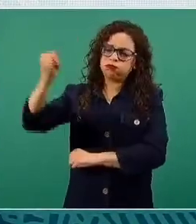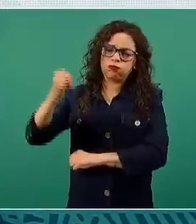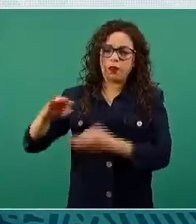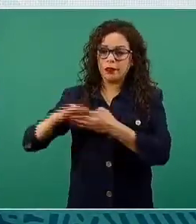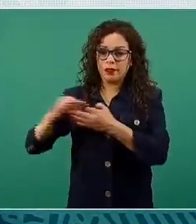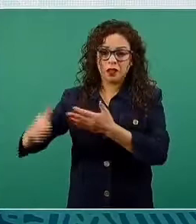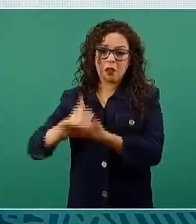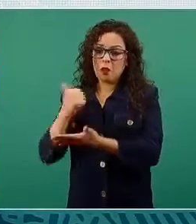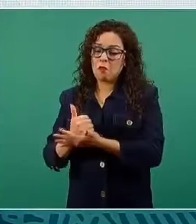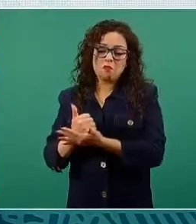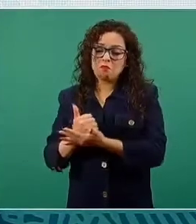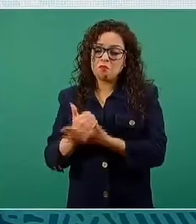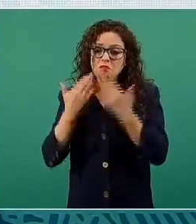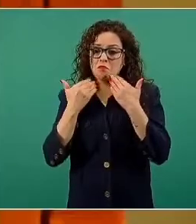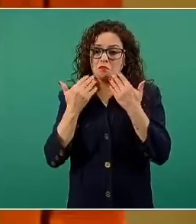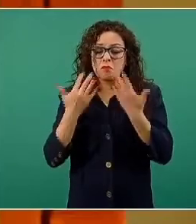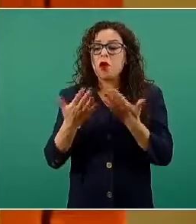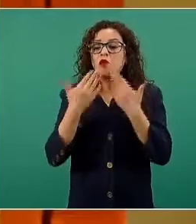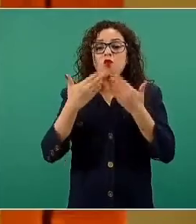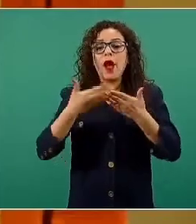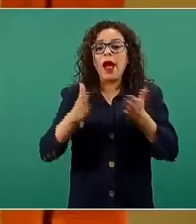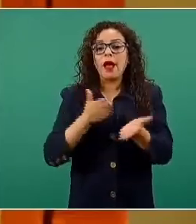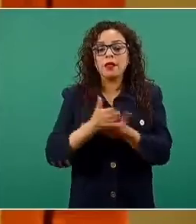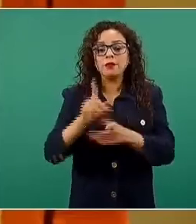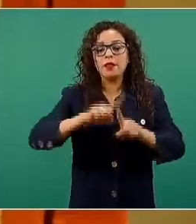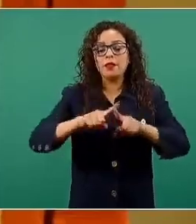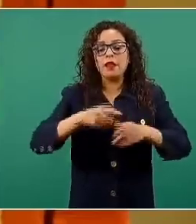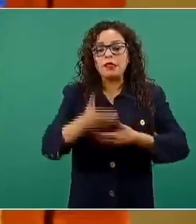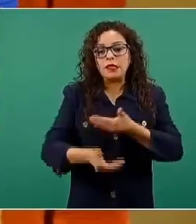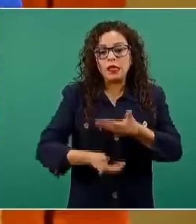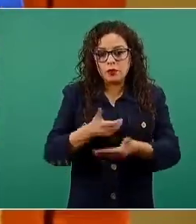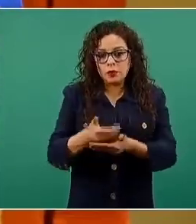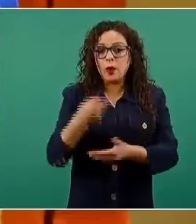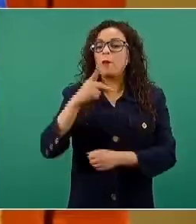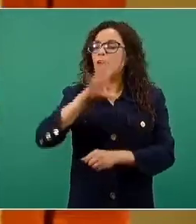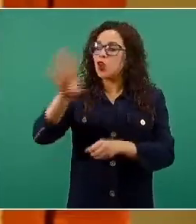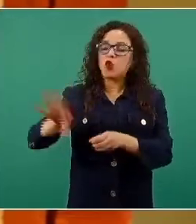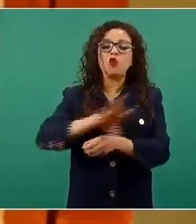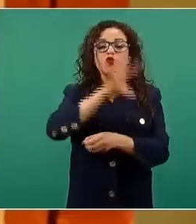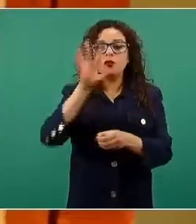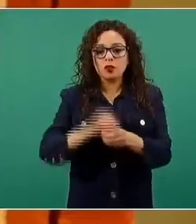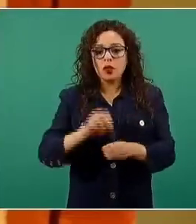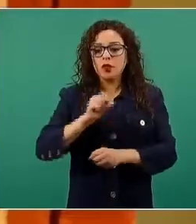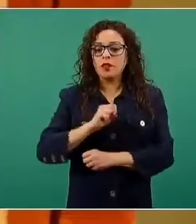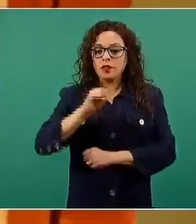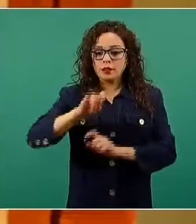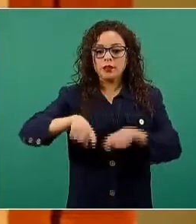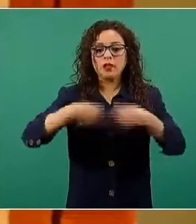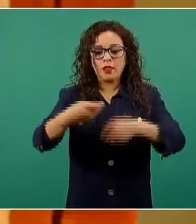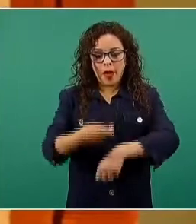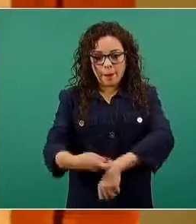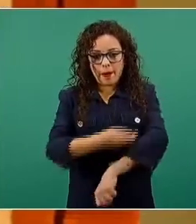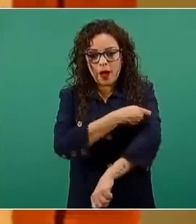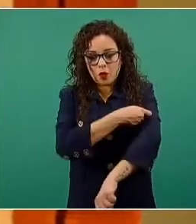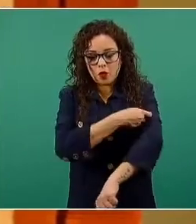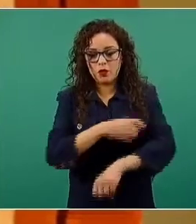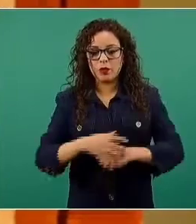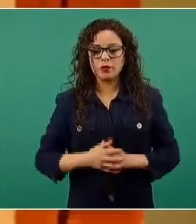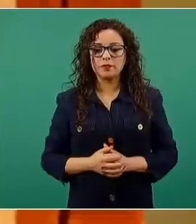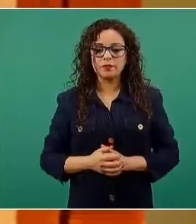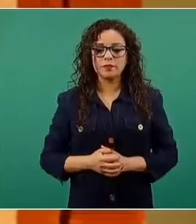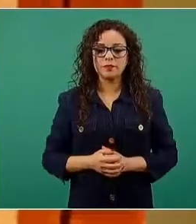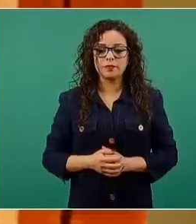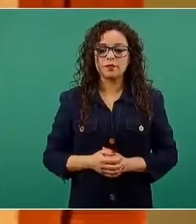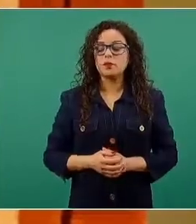menor acceso a diversos servicios. Todas y todos serán vacunadas. La indisponibilidad